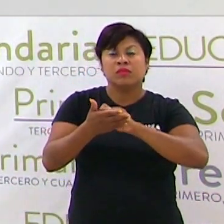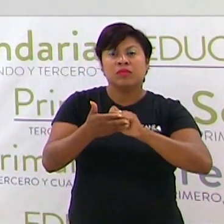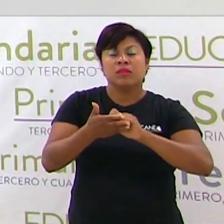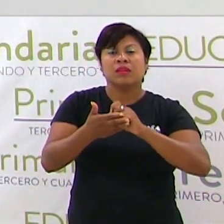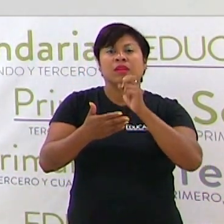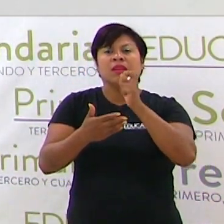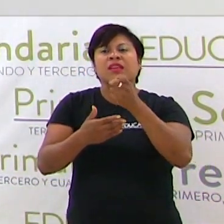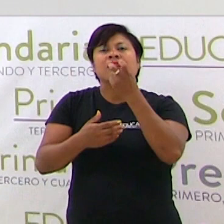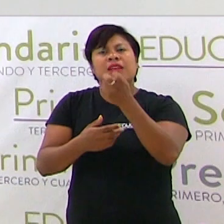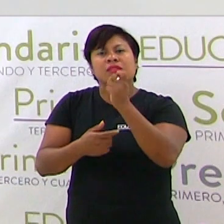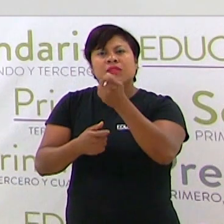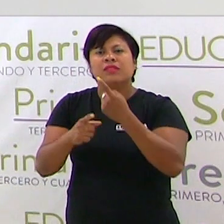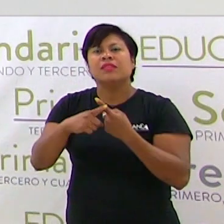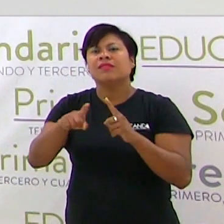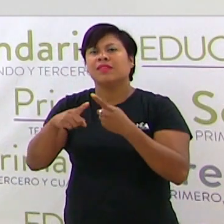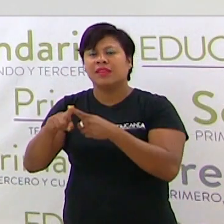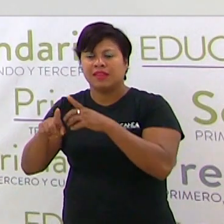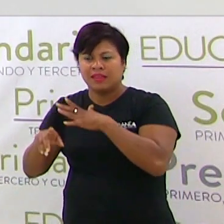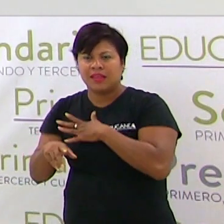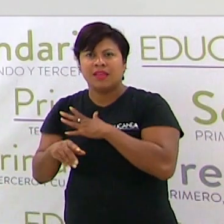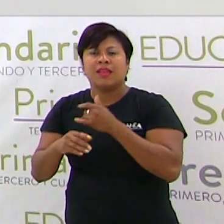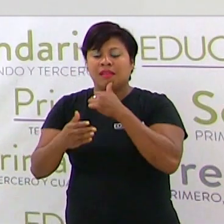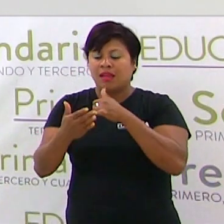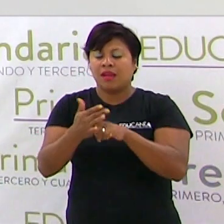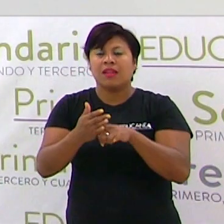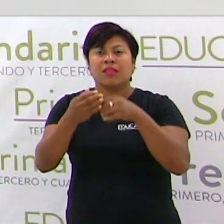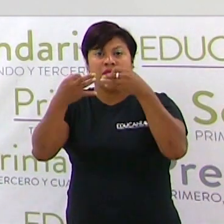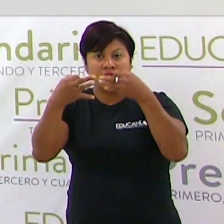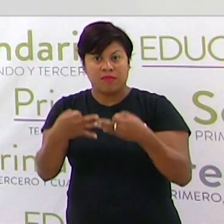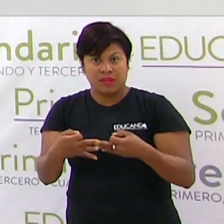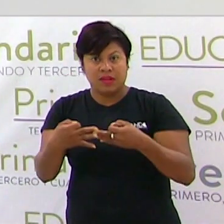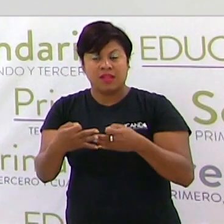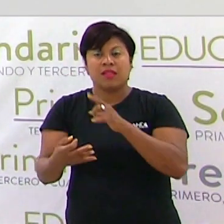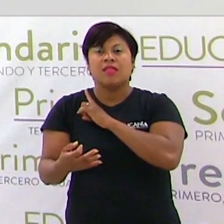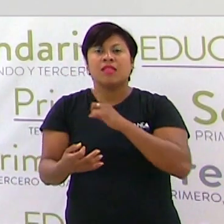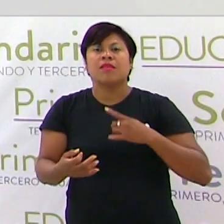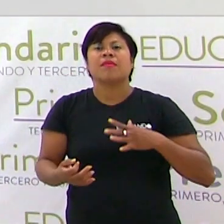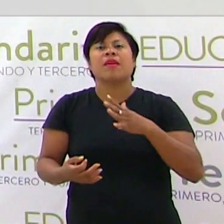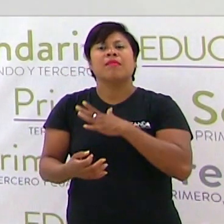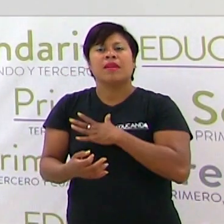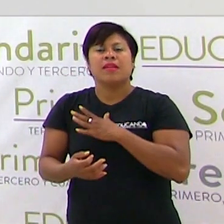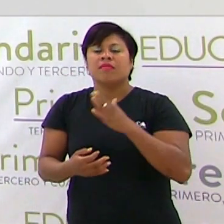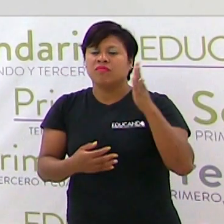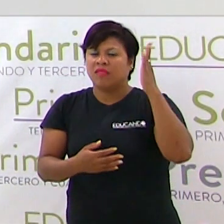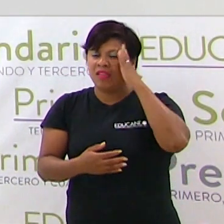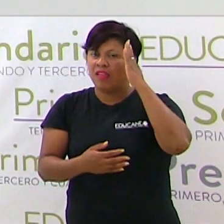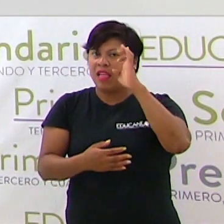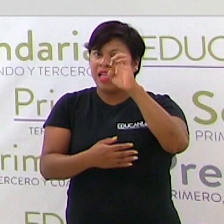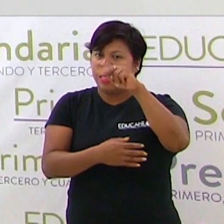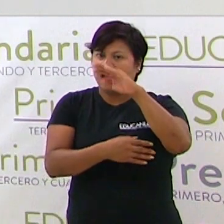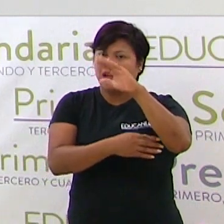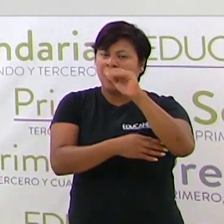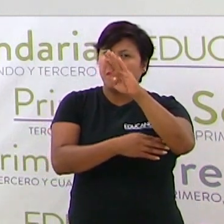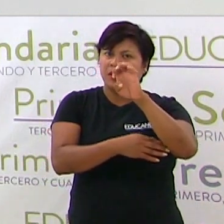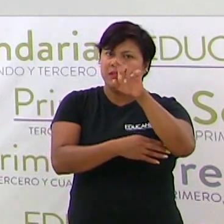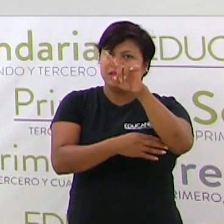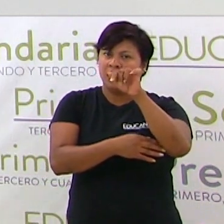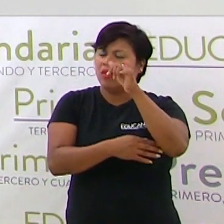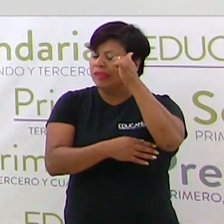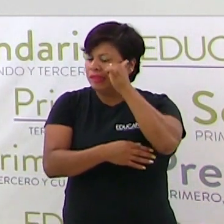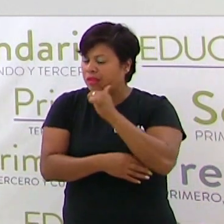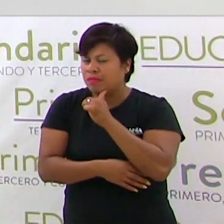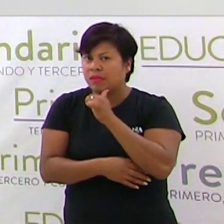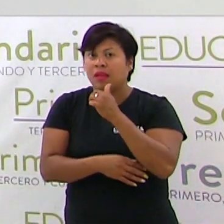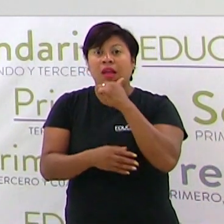es la diferencia que hay, que en las cartas formales debe haber un encabezado siempre. Y en la carta